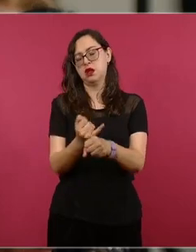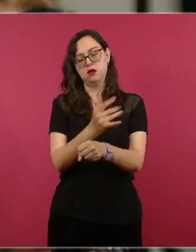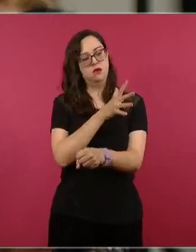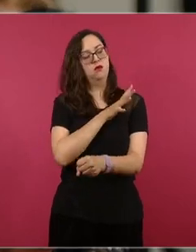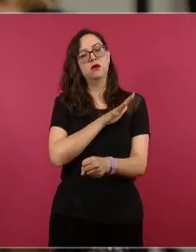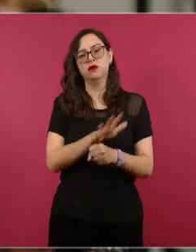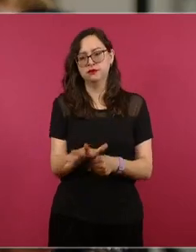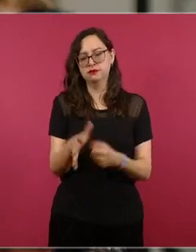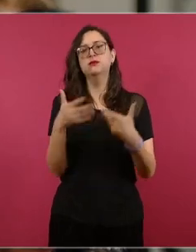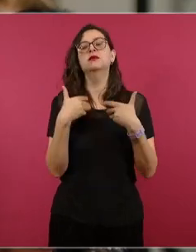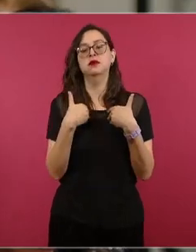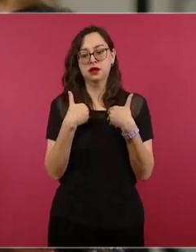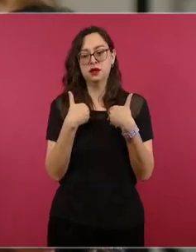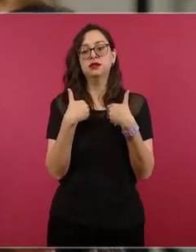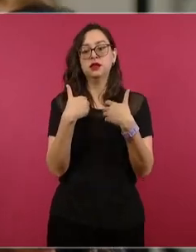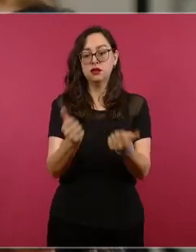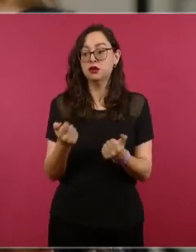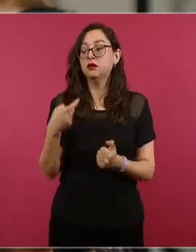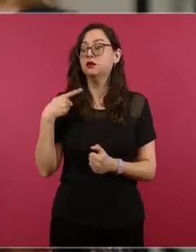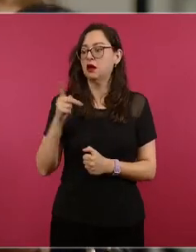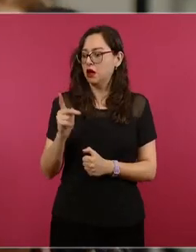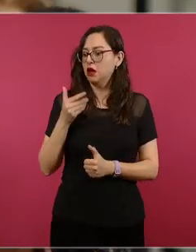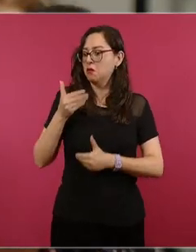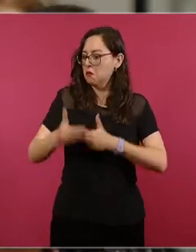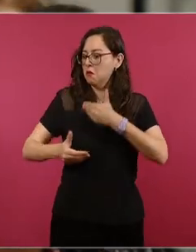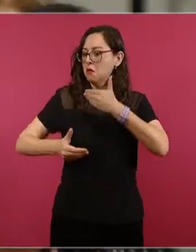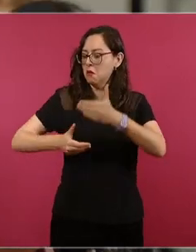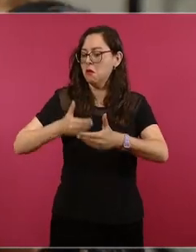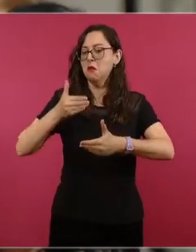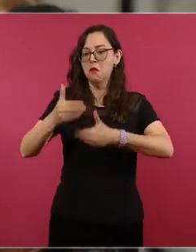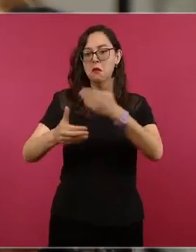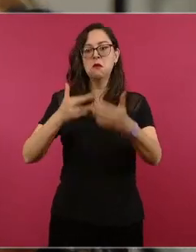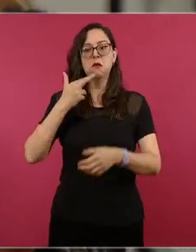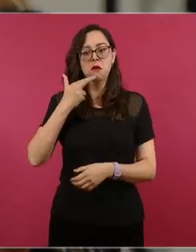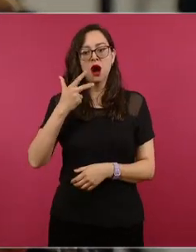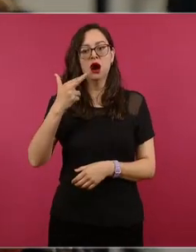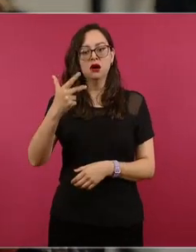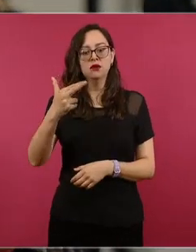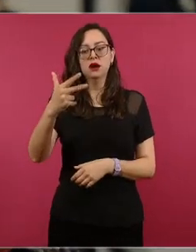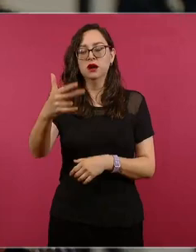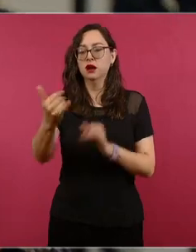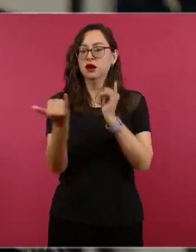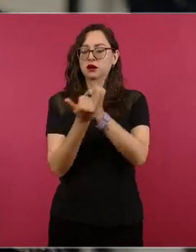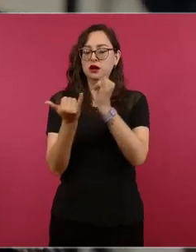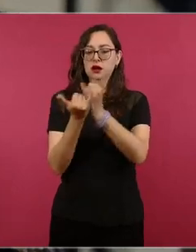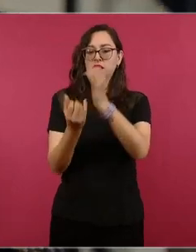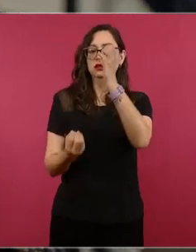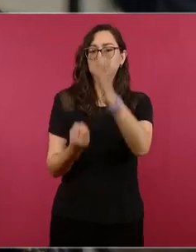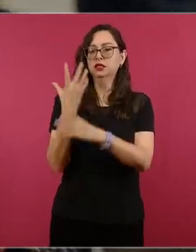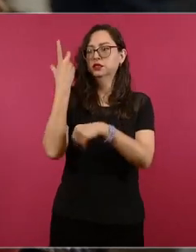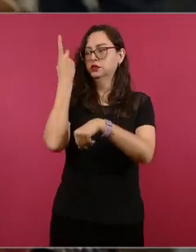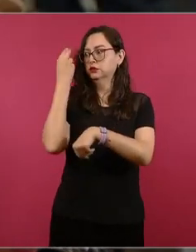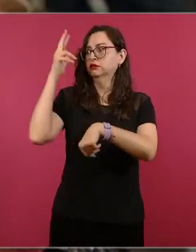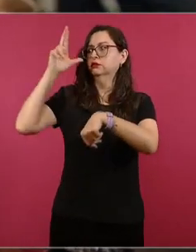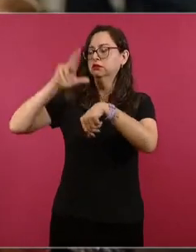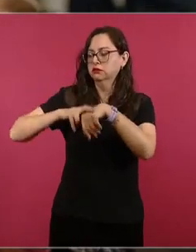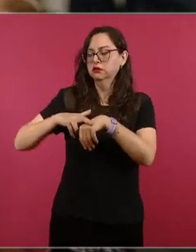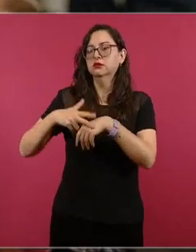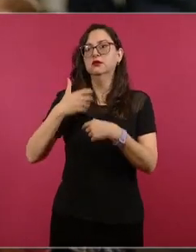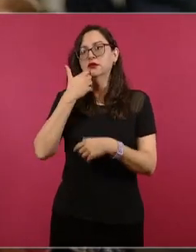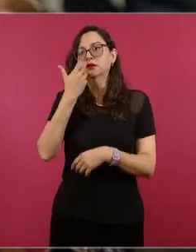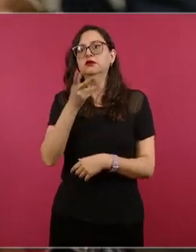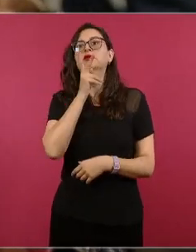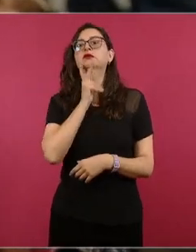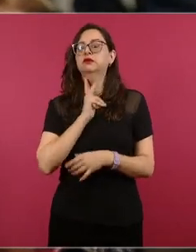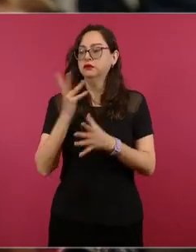del ingeniero, Octavio Romero Oropeza, de llevar a cabo su visión del rescate de Pemex, estas prácticas de corrupción siguen sin parar, señor